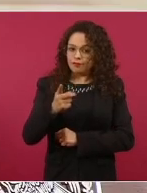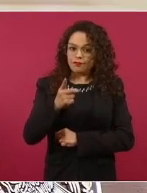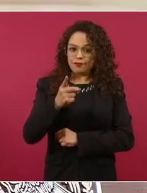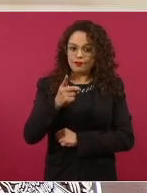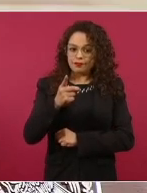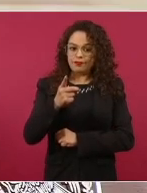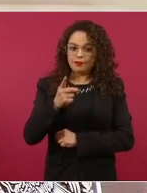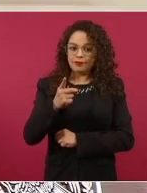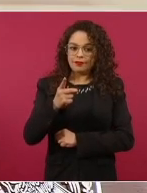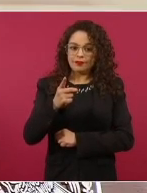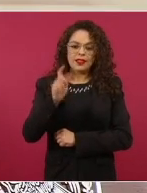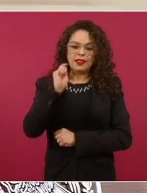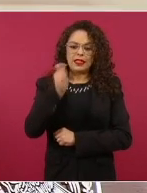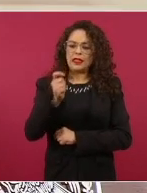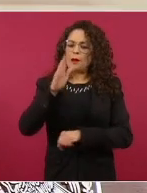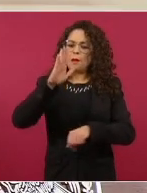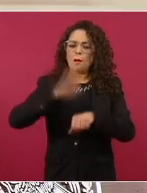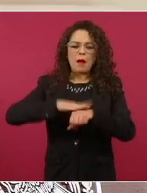quieran